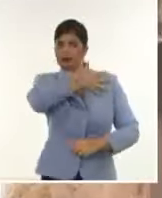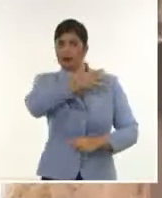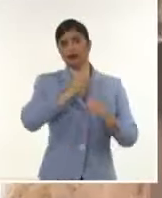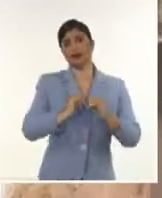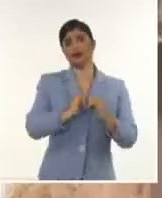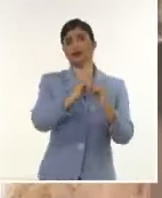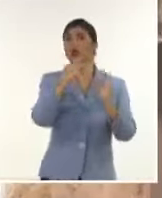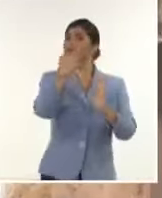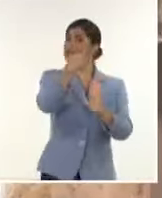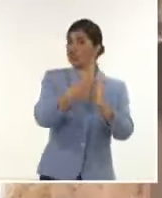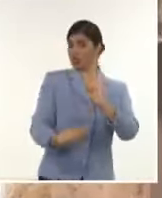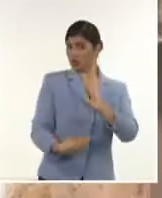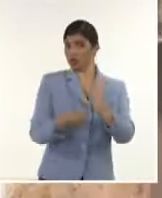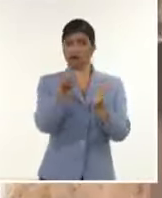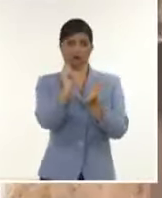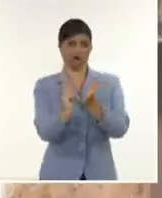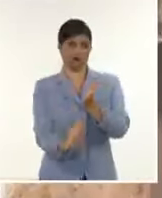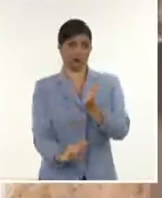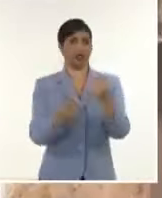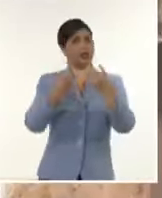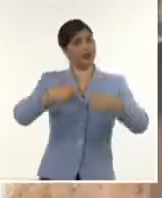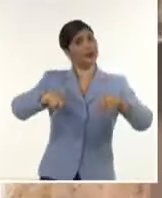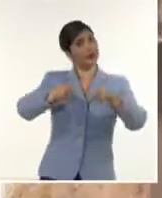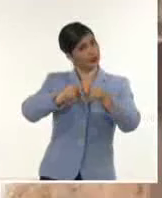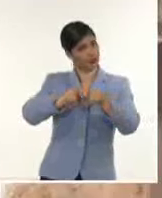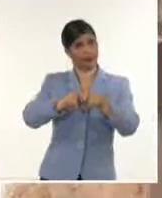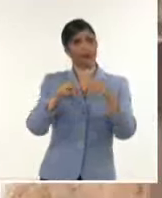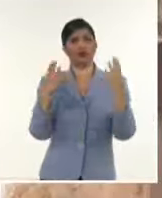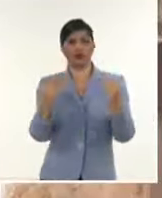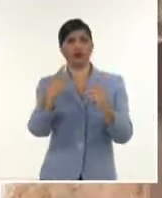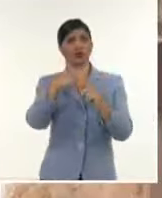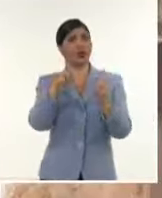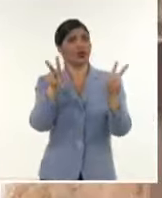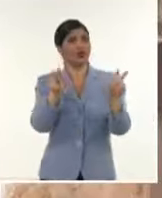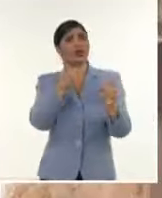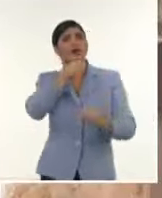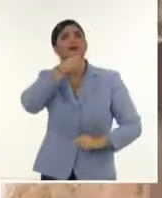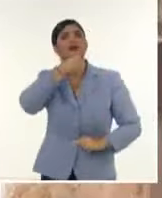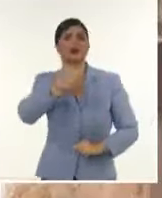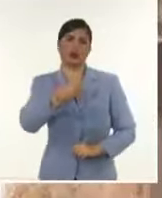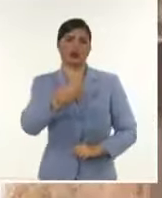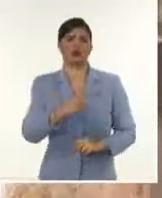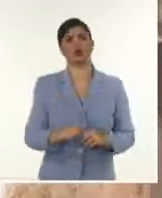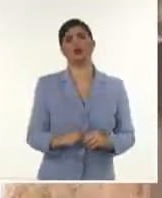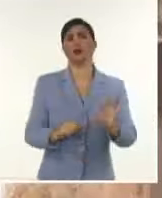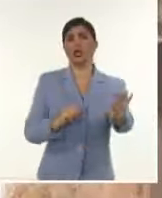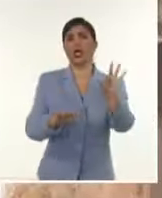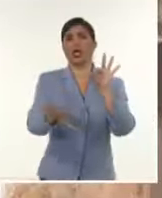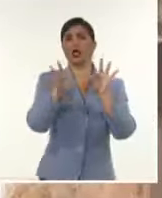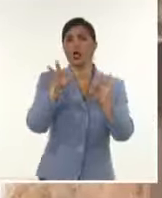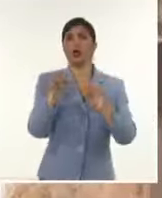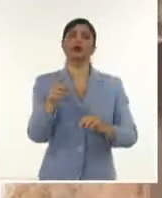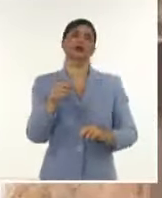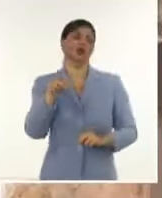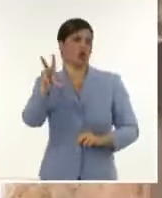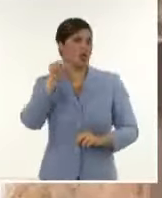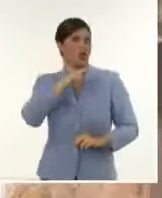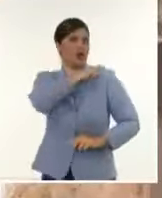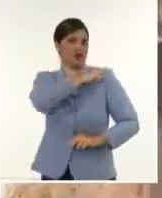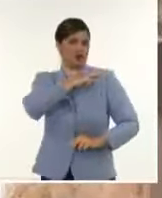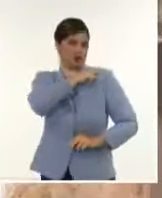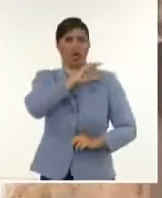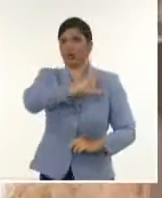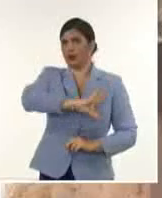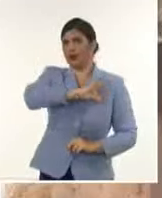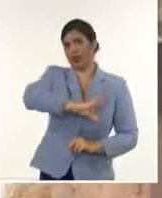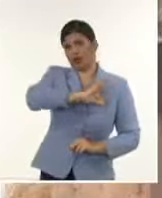este Congreso y, por supuesto, también estuvo la elección del nuevo Buró Nacional. Sobre esto, usted tendrá detalles en solo unos segundos